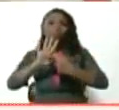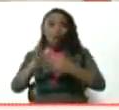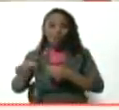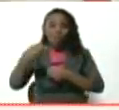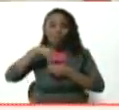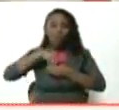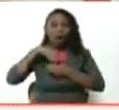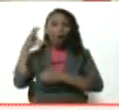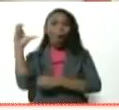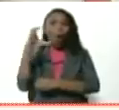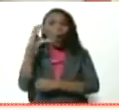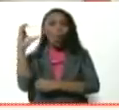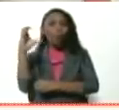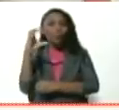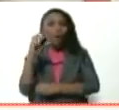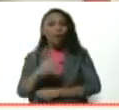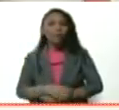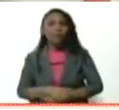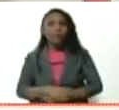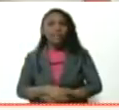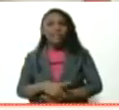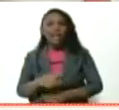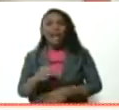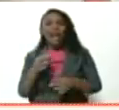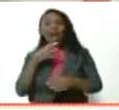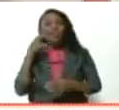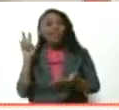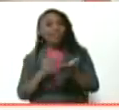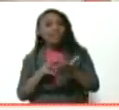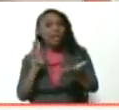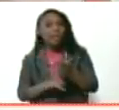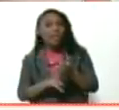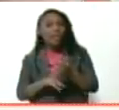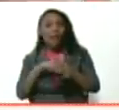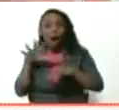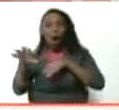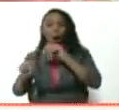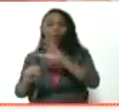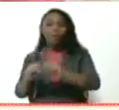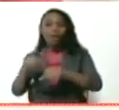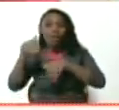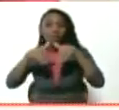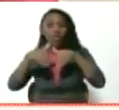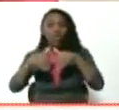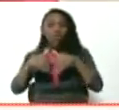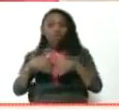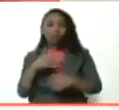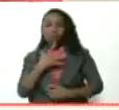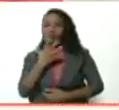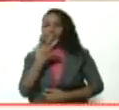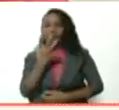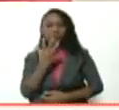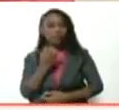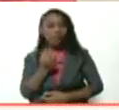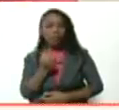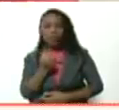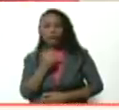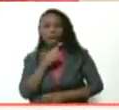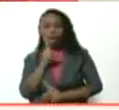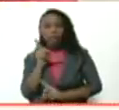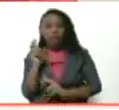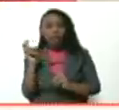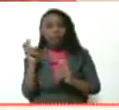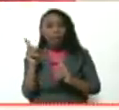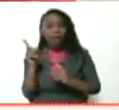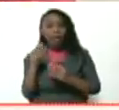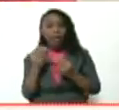en Colombia las versiones de la compra de votos. Pero lo más triste, Ariadna, es